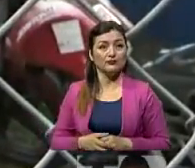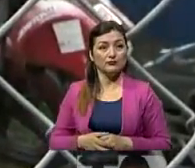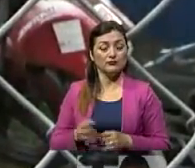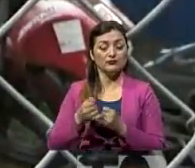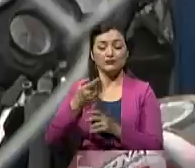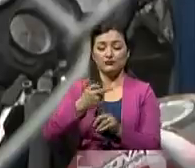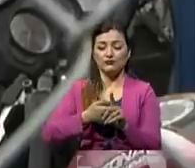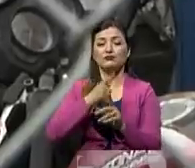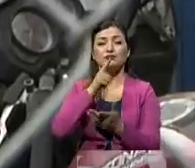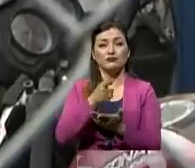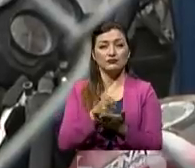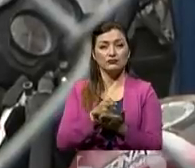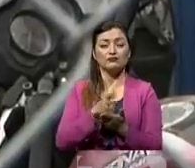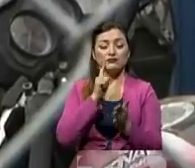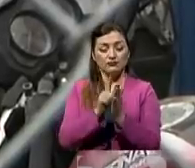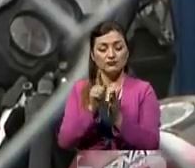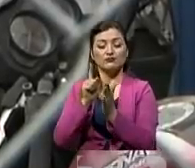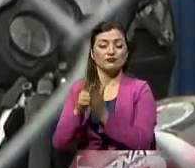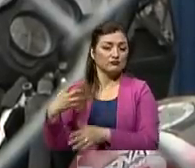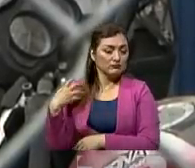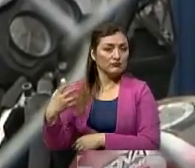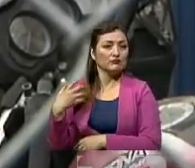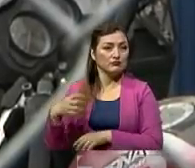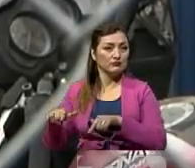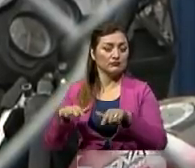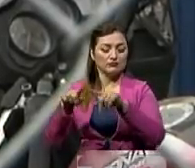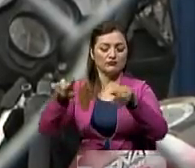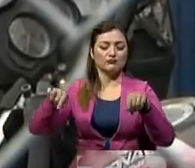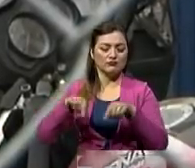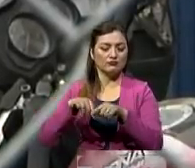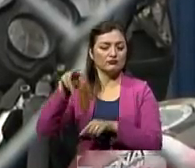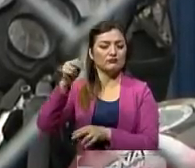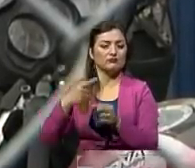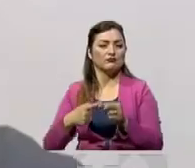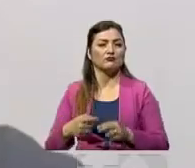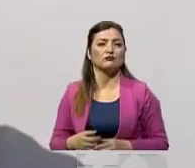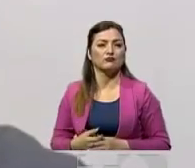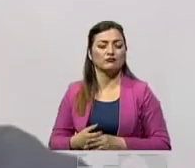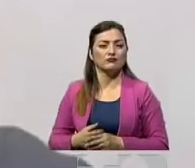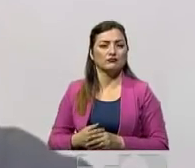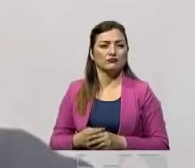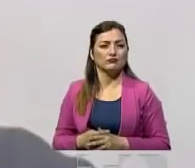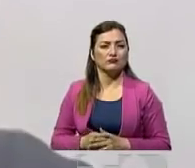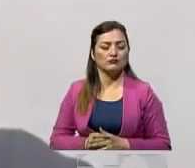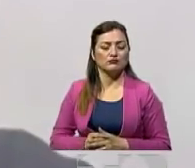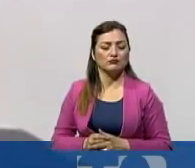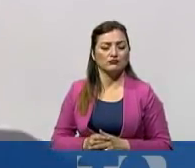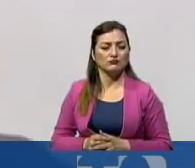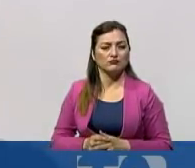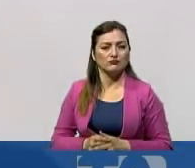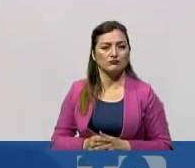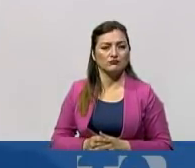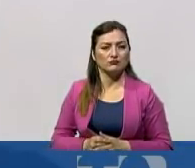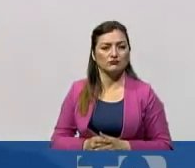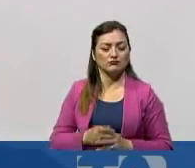los últimos meses se han recibido algunas quejas de ese patio ubicado en el norte de Quito. Sí hemos identificado que existieron